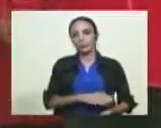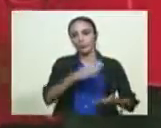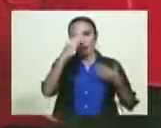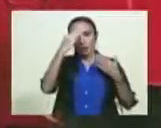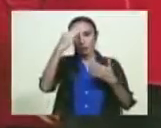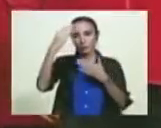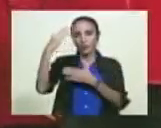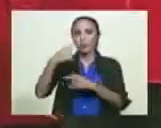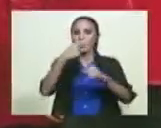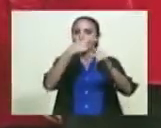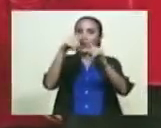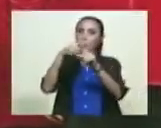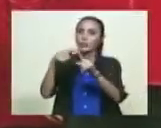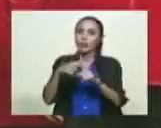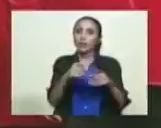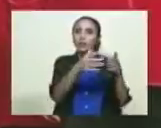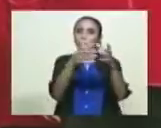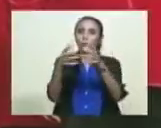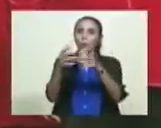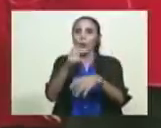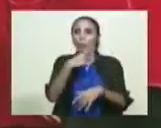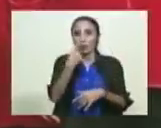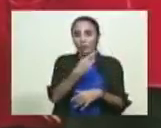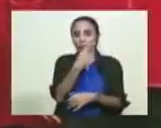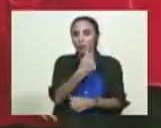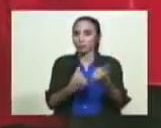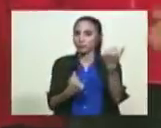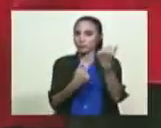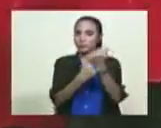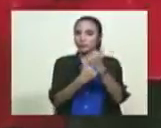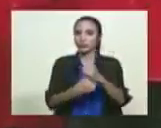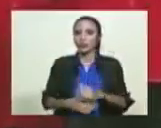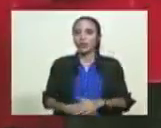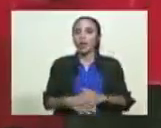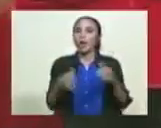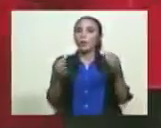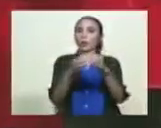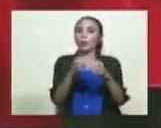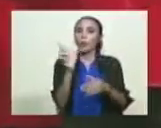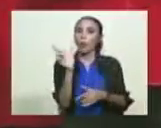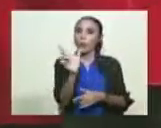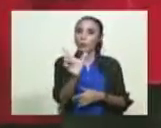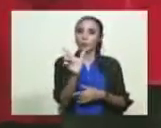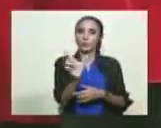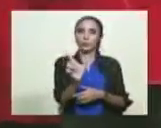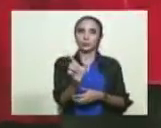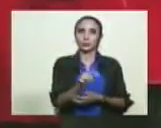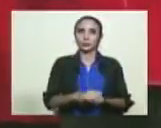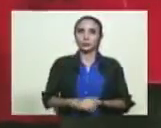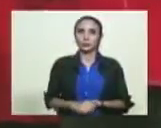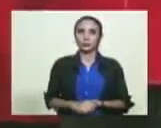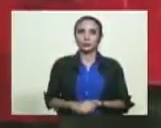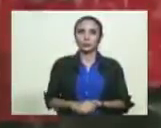a las unidades de batalla Bolívar Chávez del Partido Socialista Unido